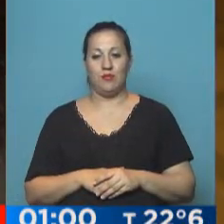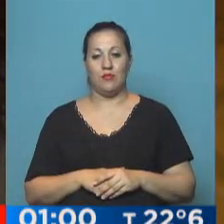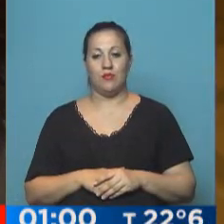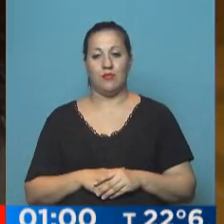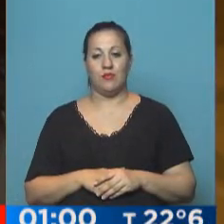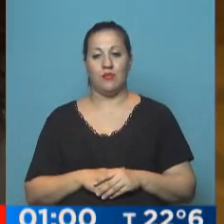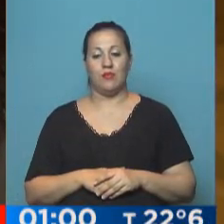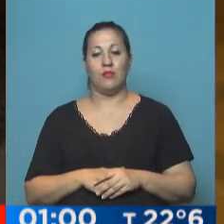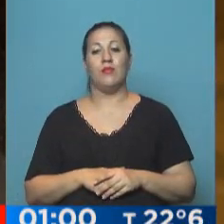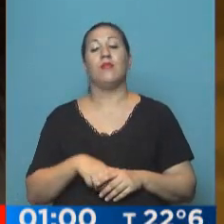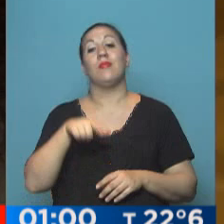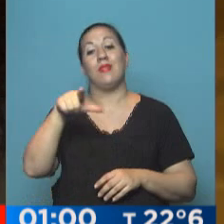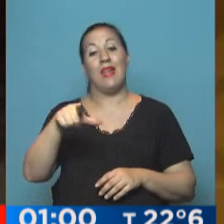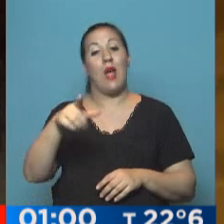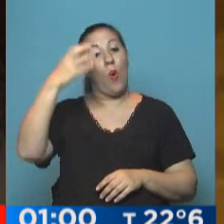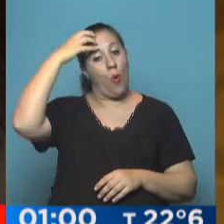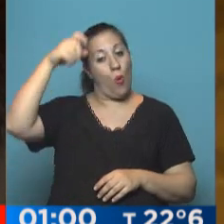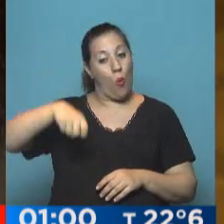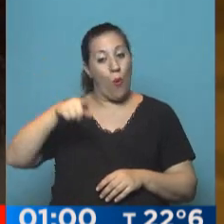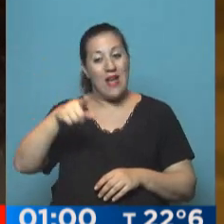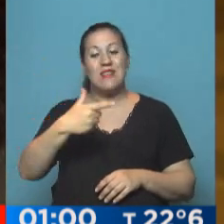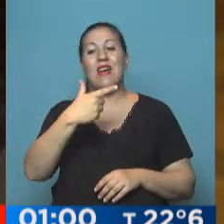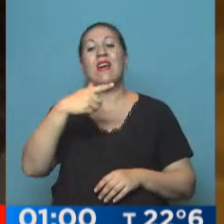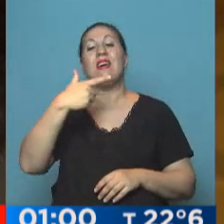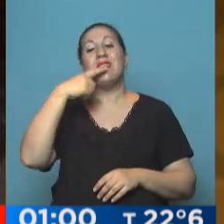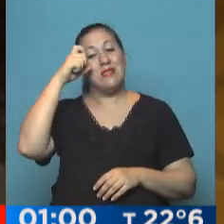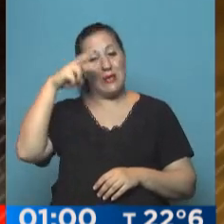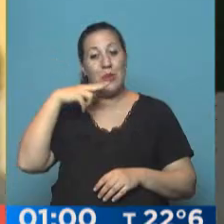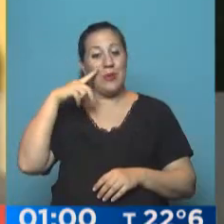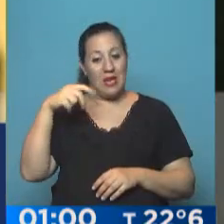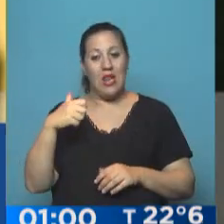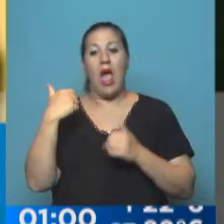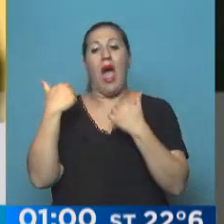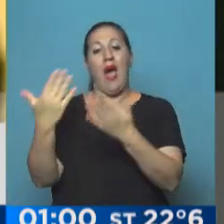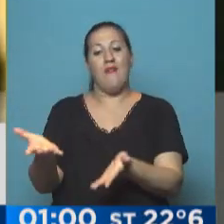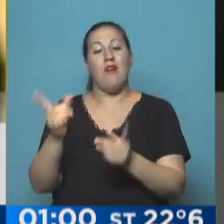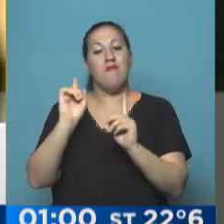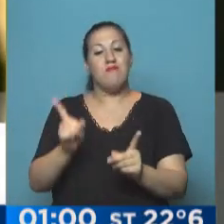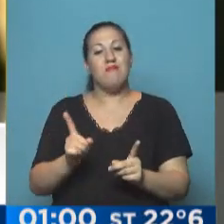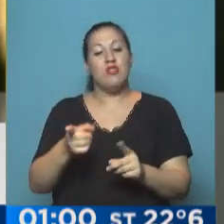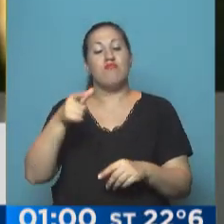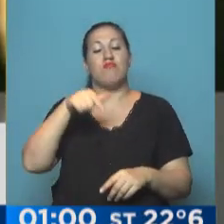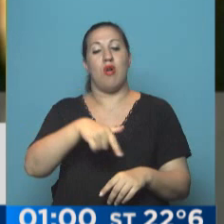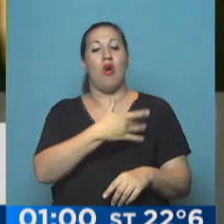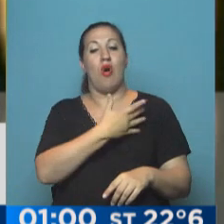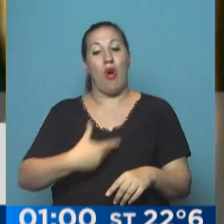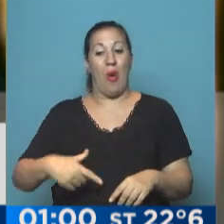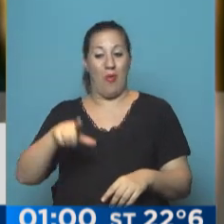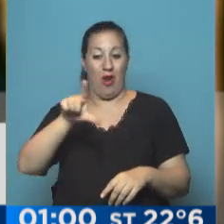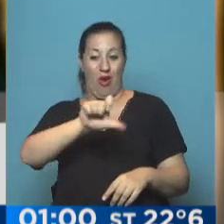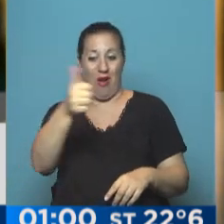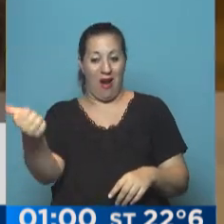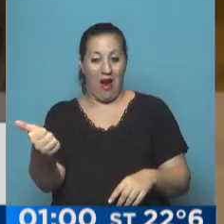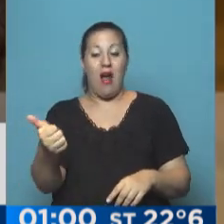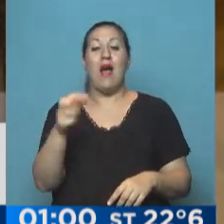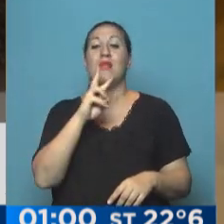Es oportuno recordar que la jueza María Romilda Servini de Curia resolvió a favor del planteo realizado por el mandatario electo y su vice, y se